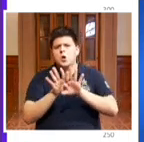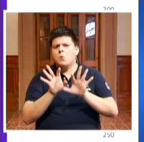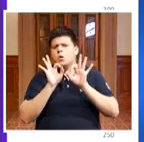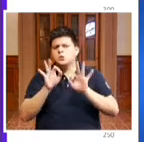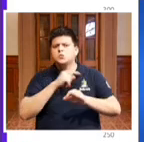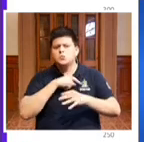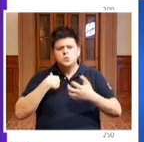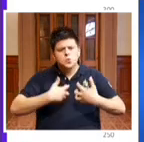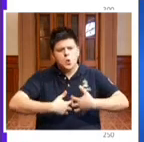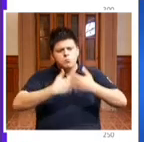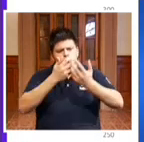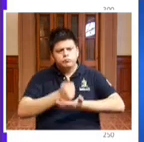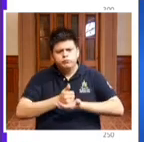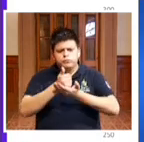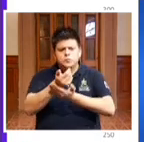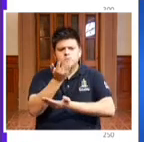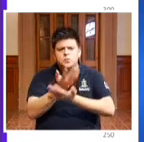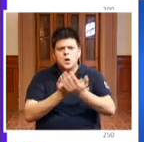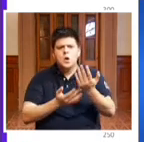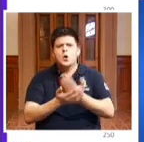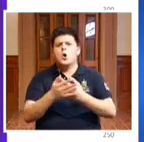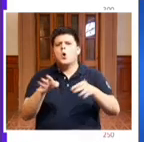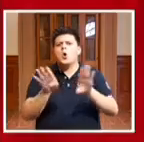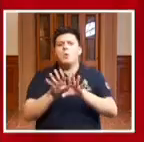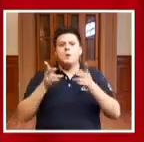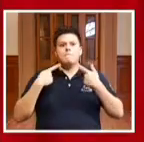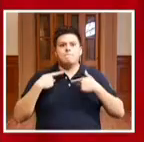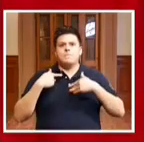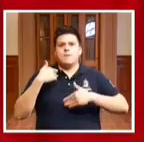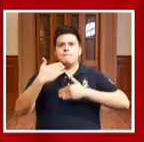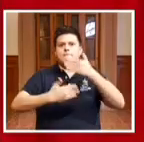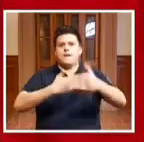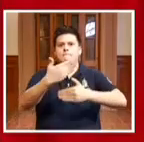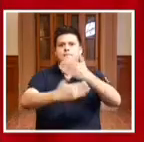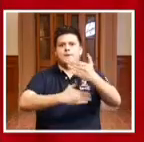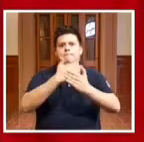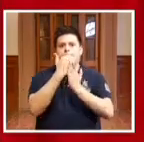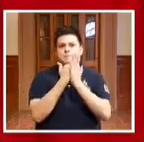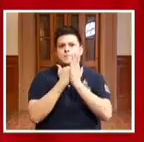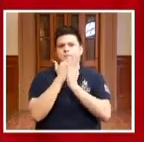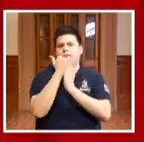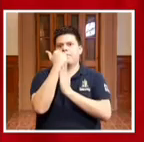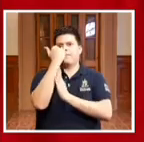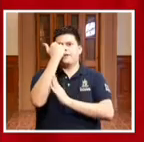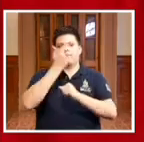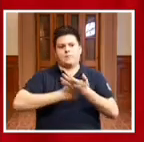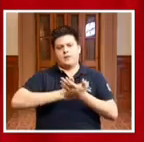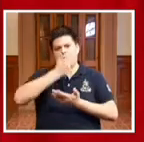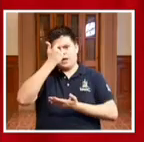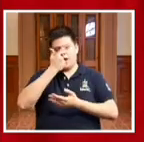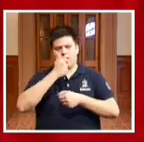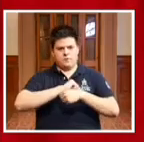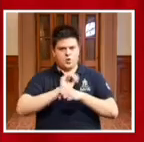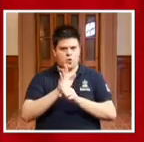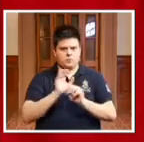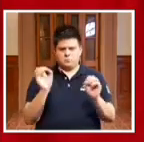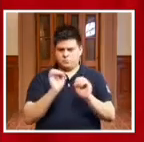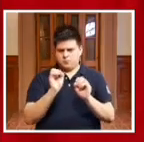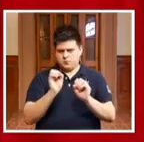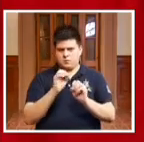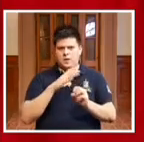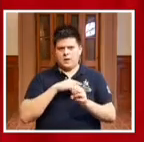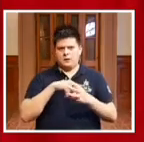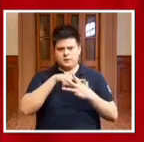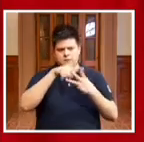más intervenciones que ofrecerle, para que el paciente no avance en la evolución natural de COVID, que tiene